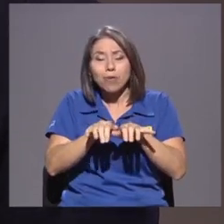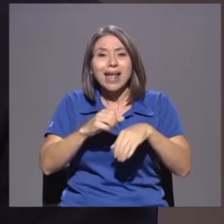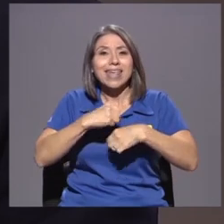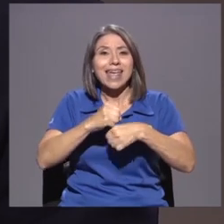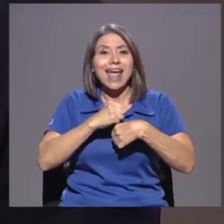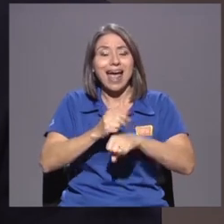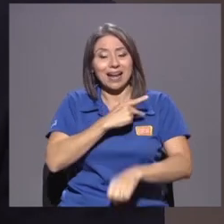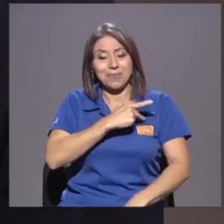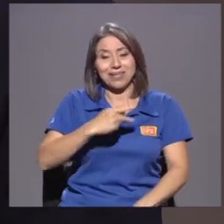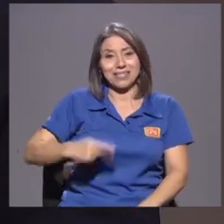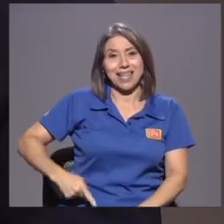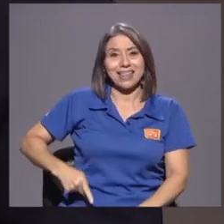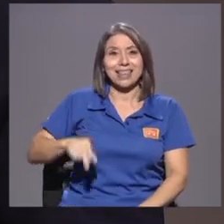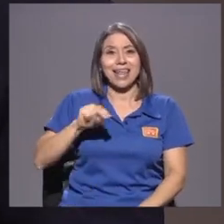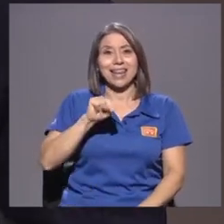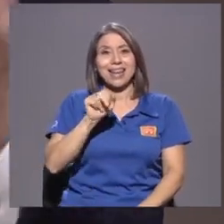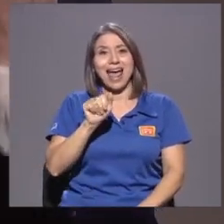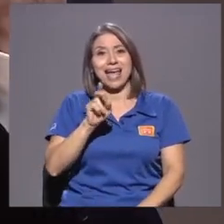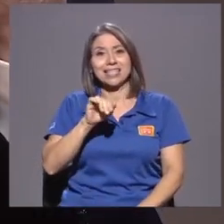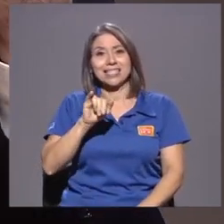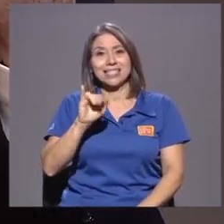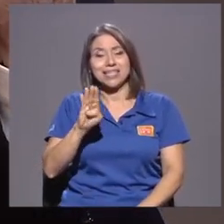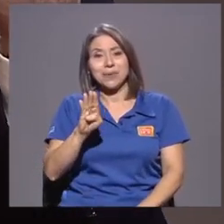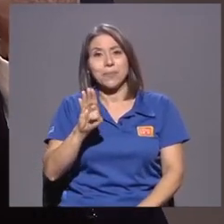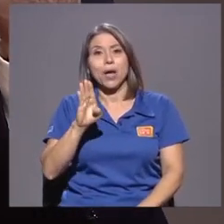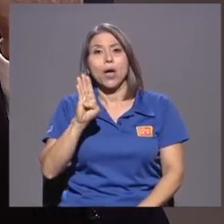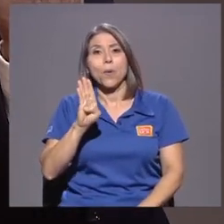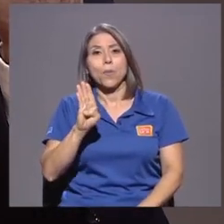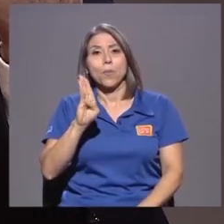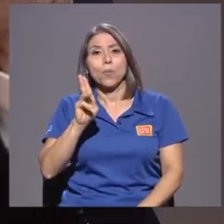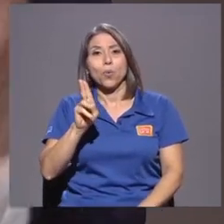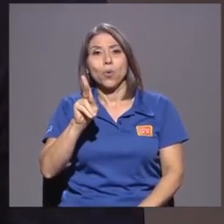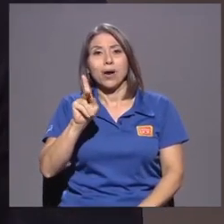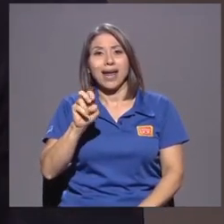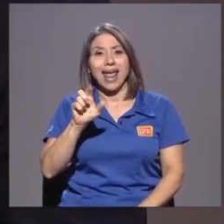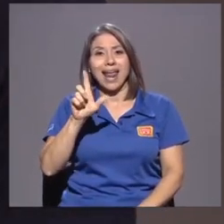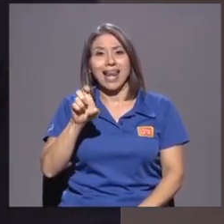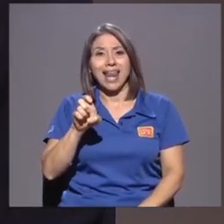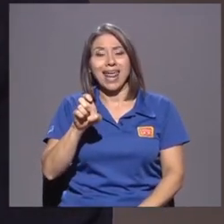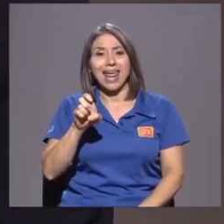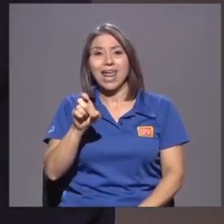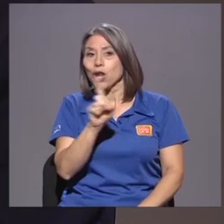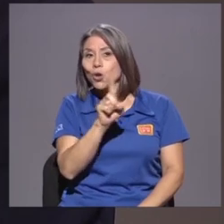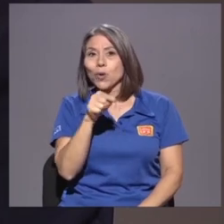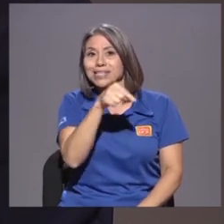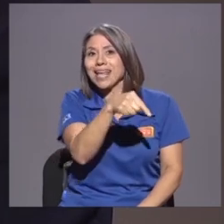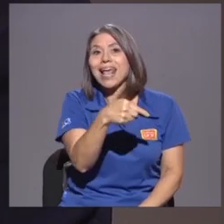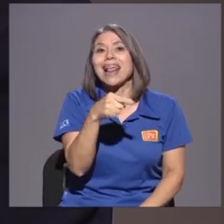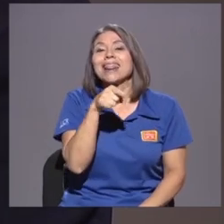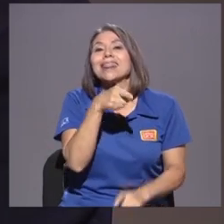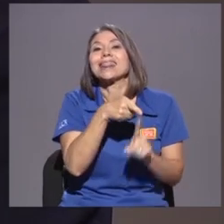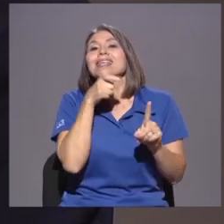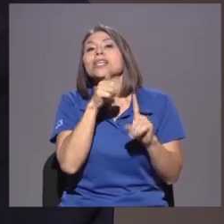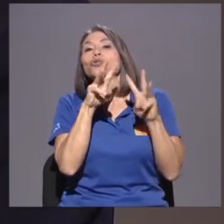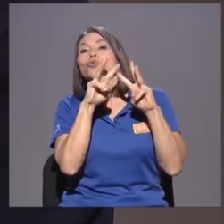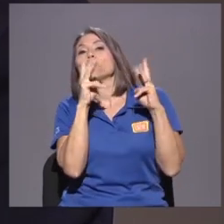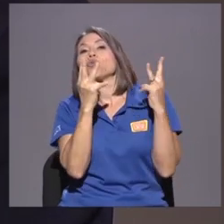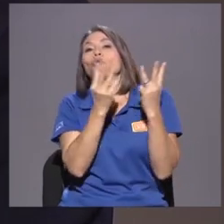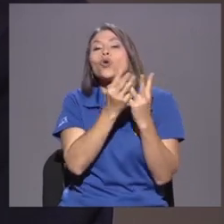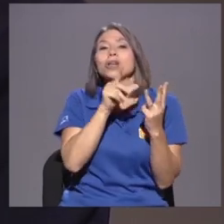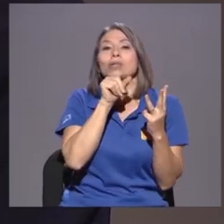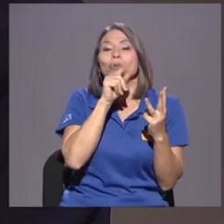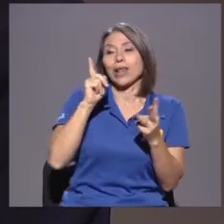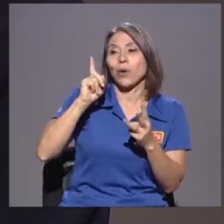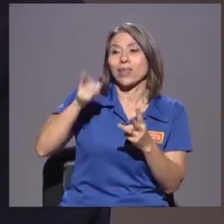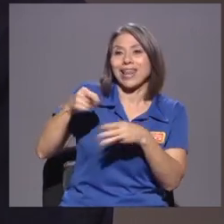no es que él desde su torre de tweeter ordena y se hace en el salvador aunque no